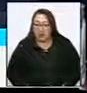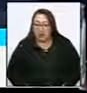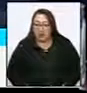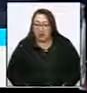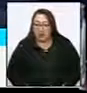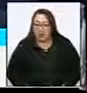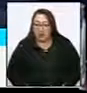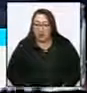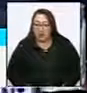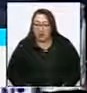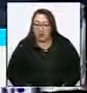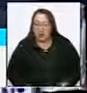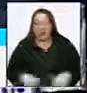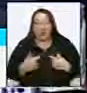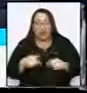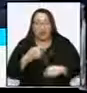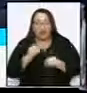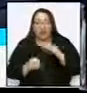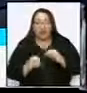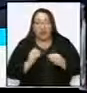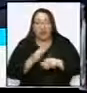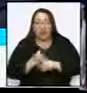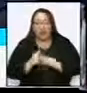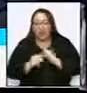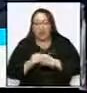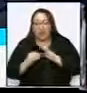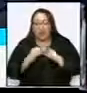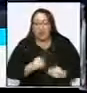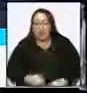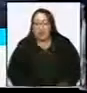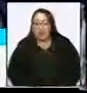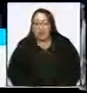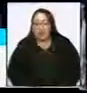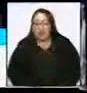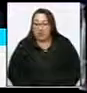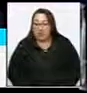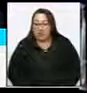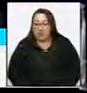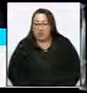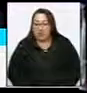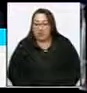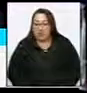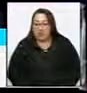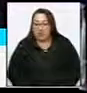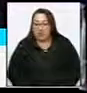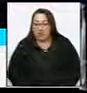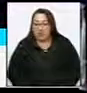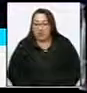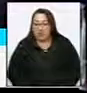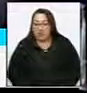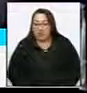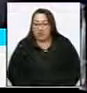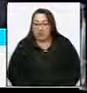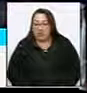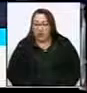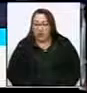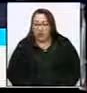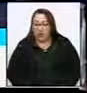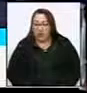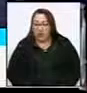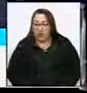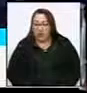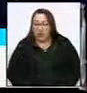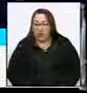presenta pueda tener una solución a través del diálogo. Y entrando ya al tema que nos han